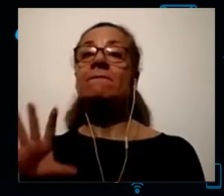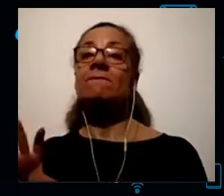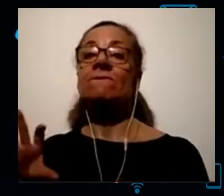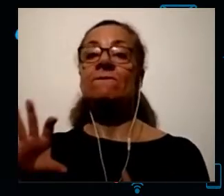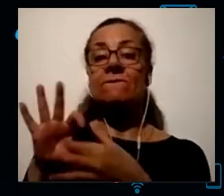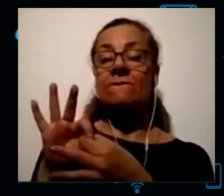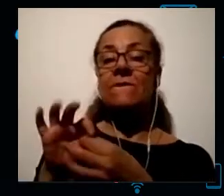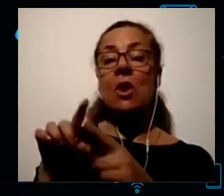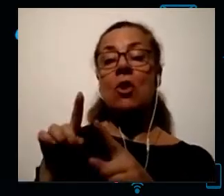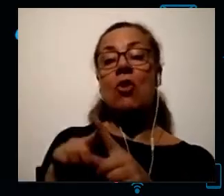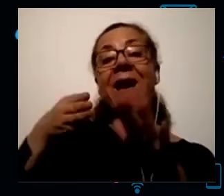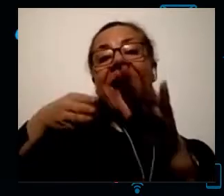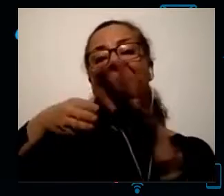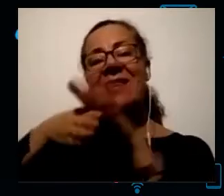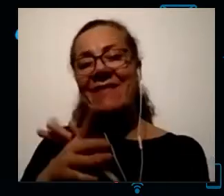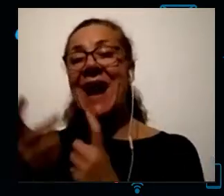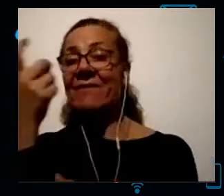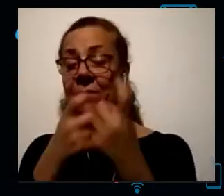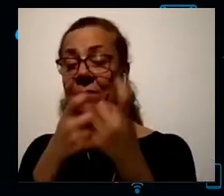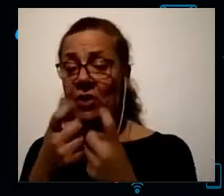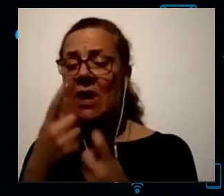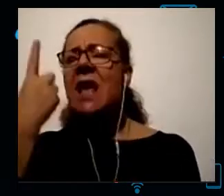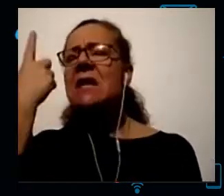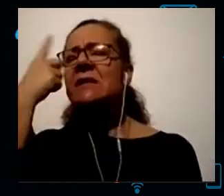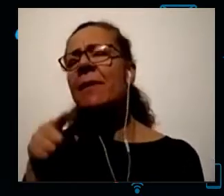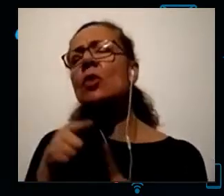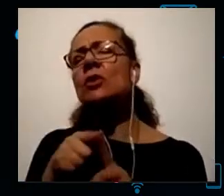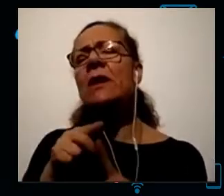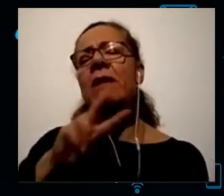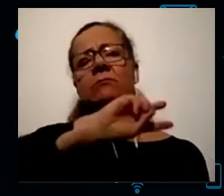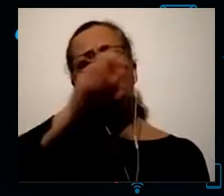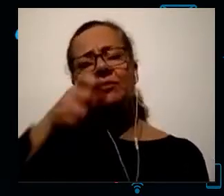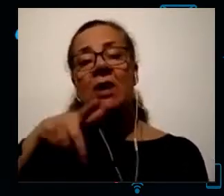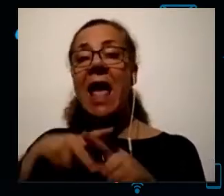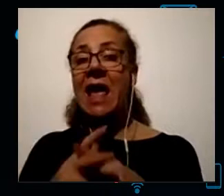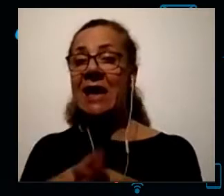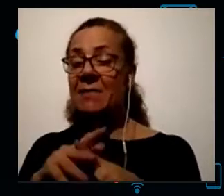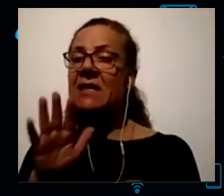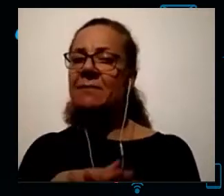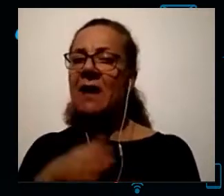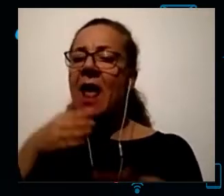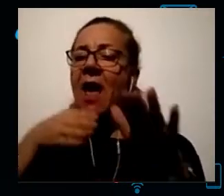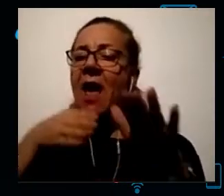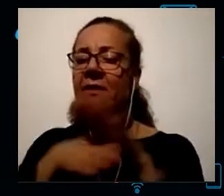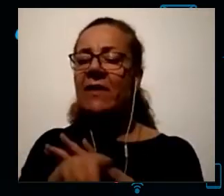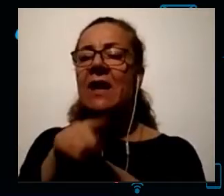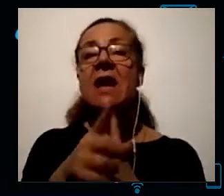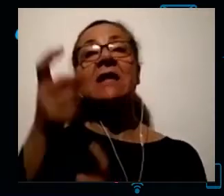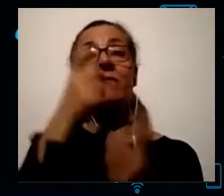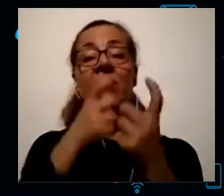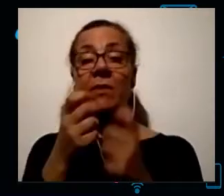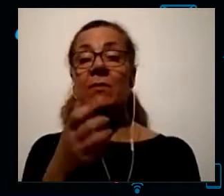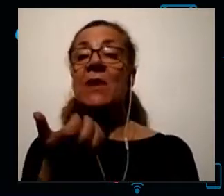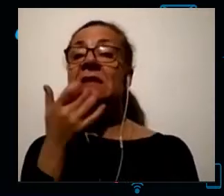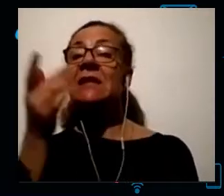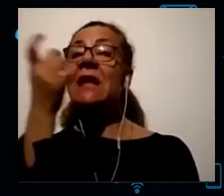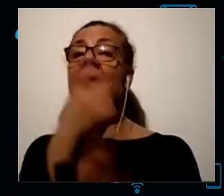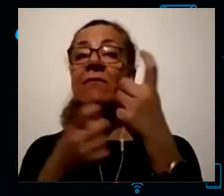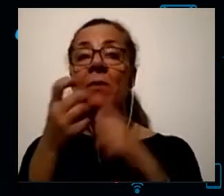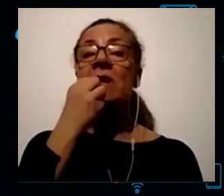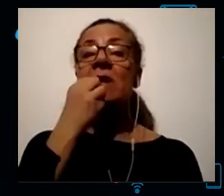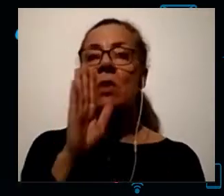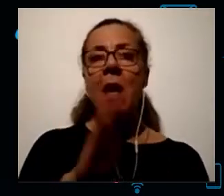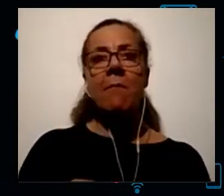acceder a la información y saber utilizar las distintas herramientas posibles para acceder a esa información también cuando la información es buena para el